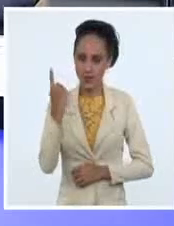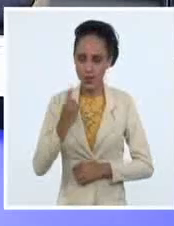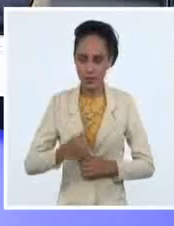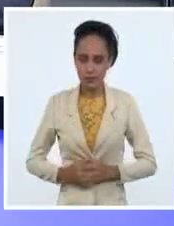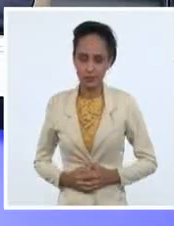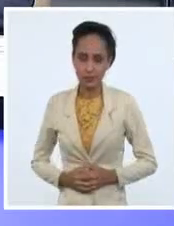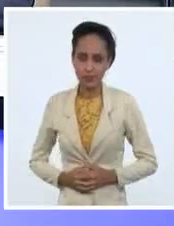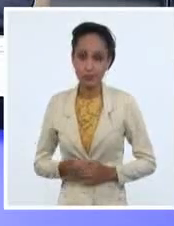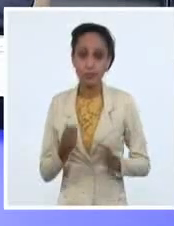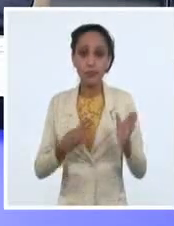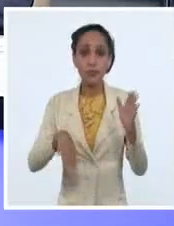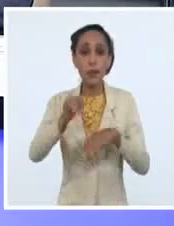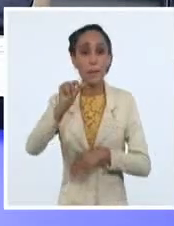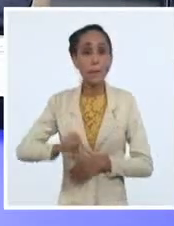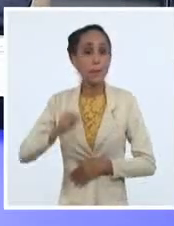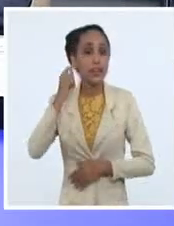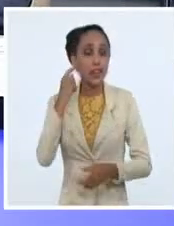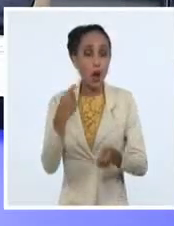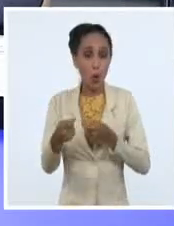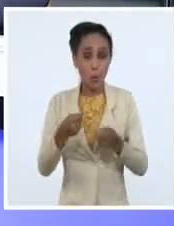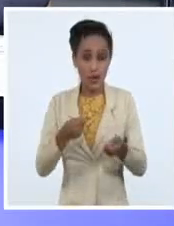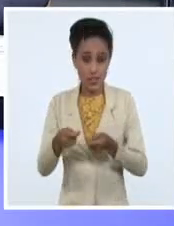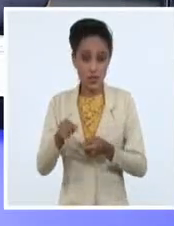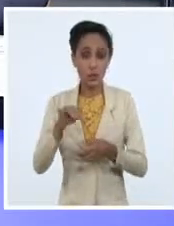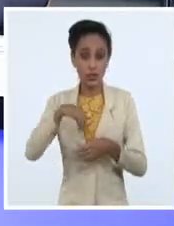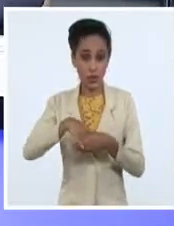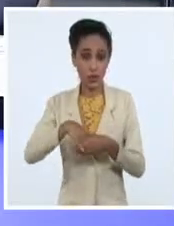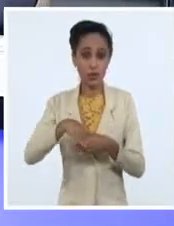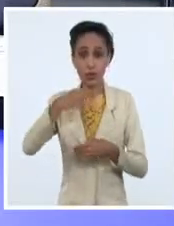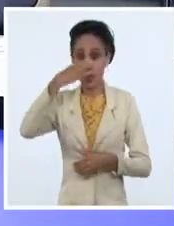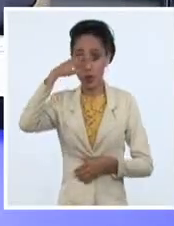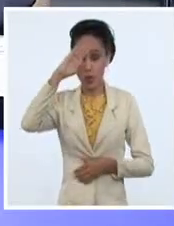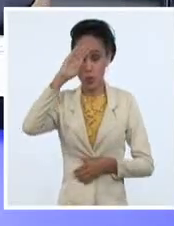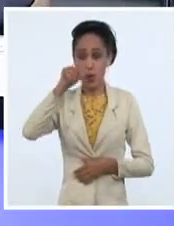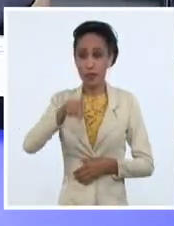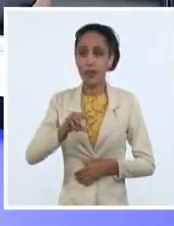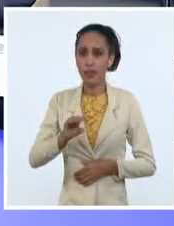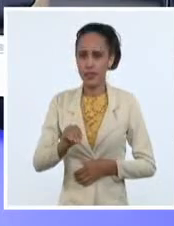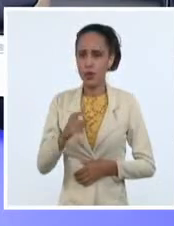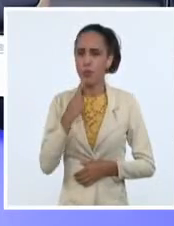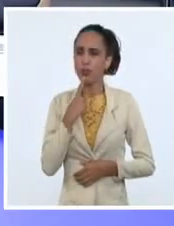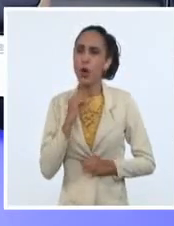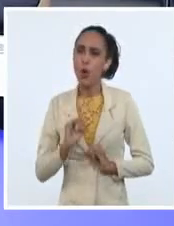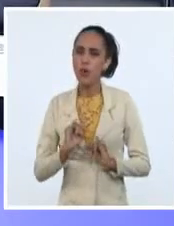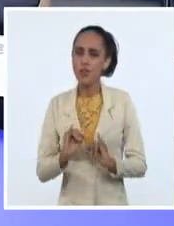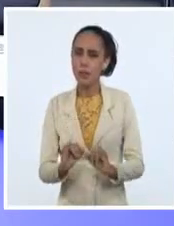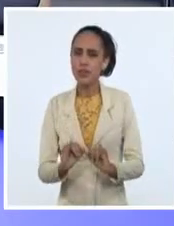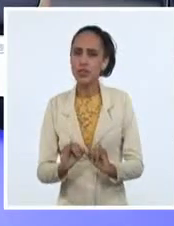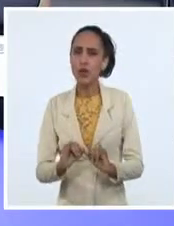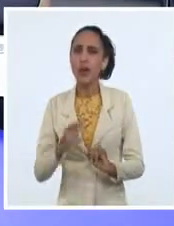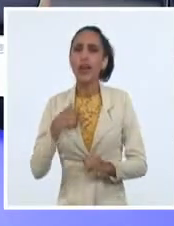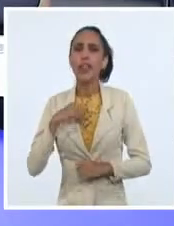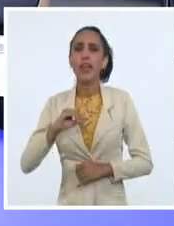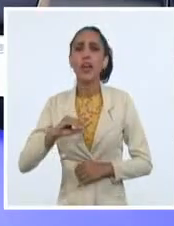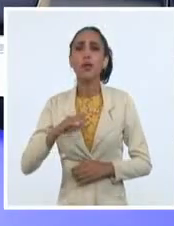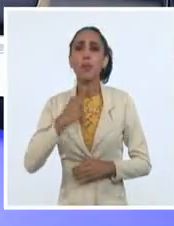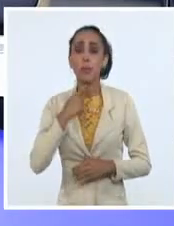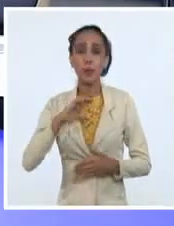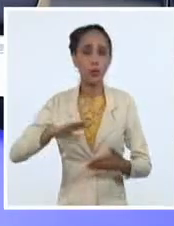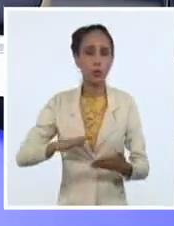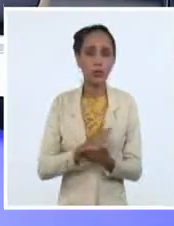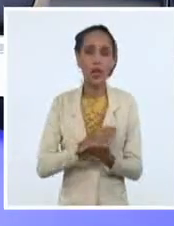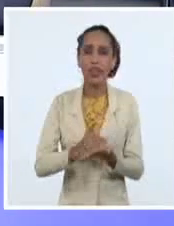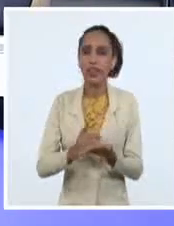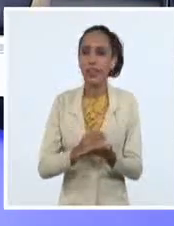la ministra de comercio interior de cuba vex y díaz velázquez desmintió la noticia sobre la eliminación de las dietas médicas